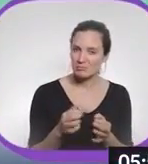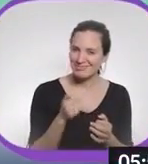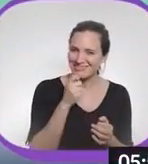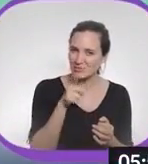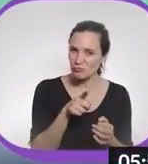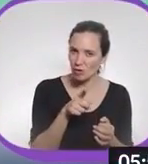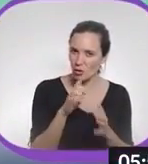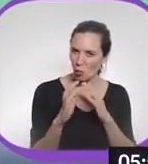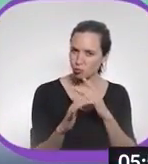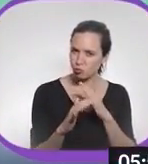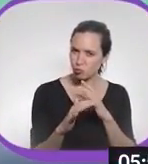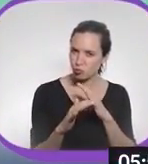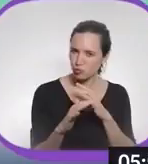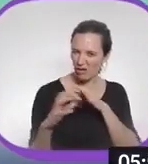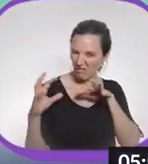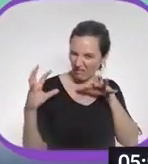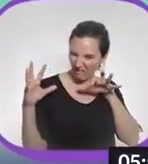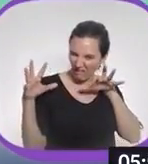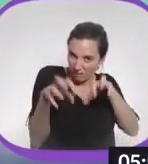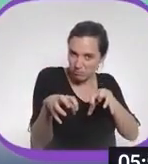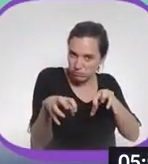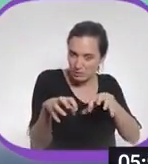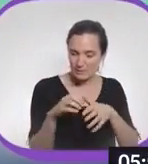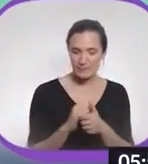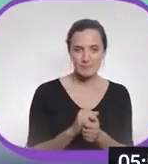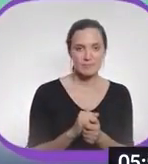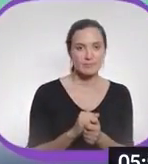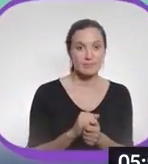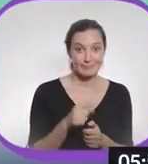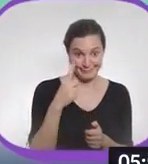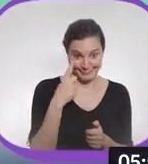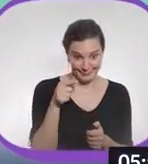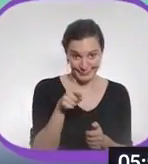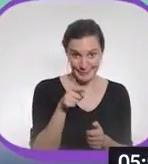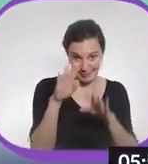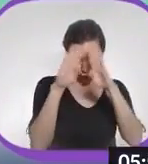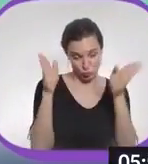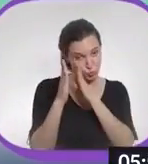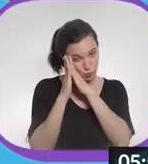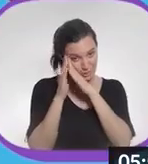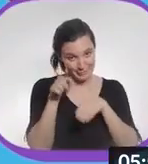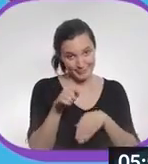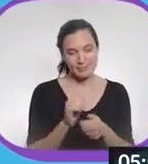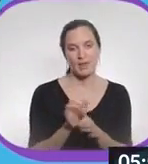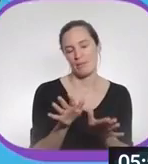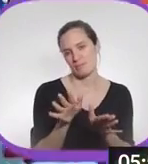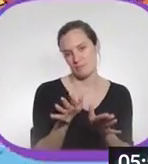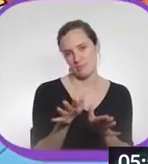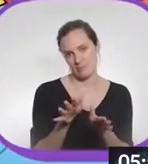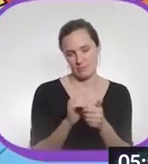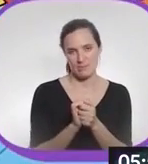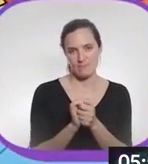lo hacen, serán atacados por una temible bestia llamada Tuba Cabra, como lo vemos aquí en el cuarto de Timmy Turner. ¡Espera!